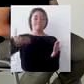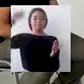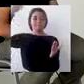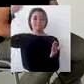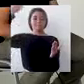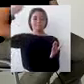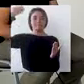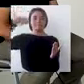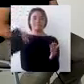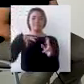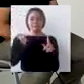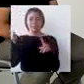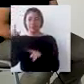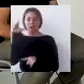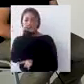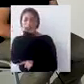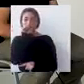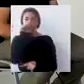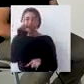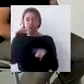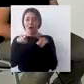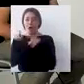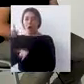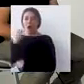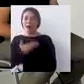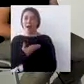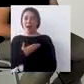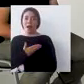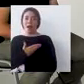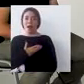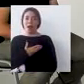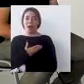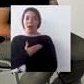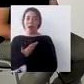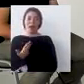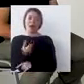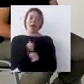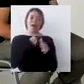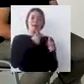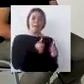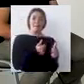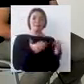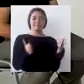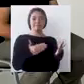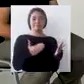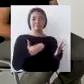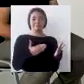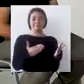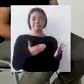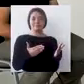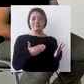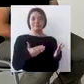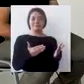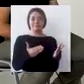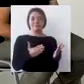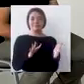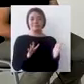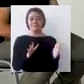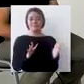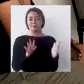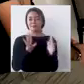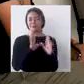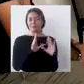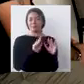muchas mamás, en vez de decirle, bueno, no le voy a leer esto, se sentaban a leer y a explicar y a